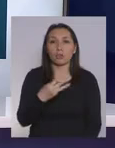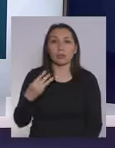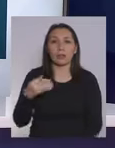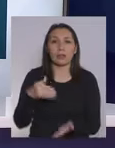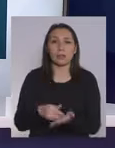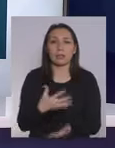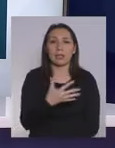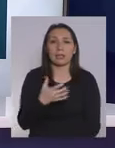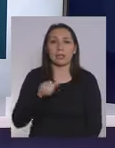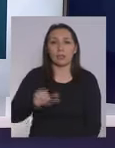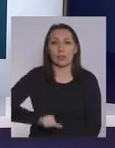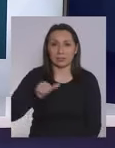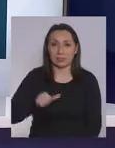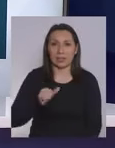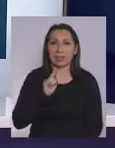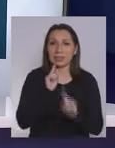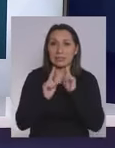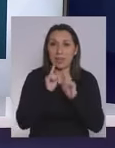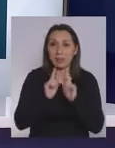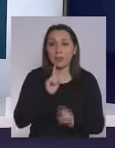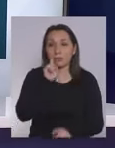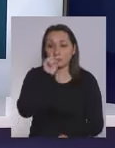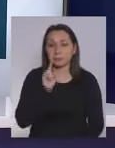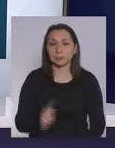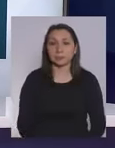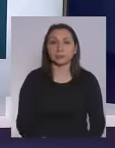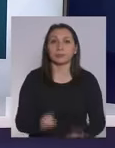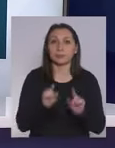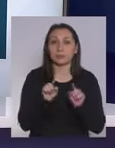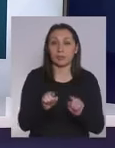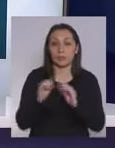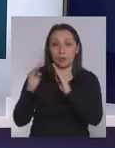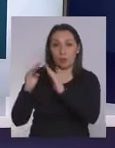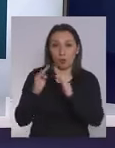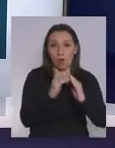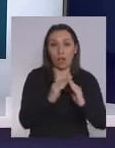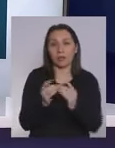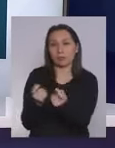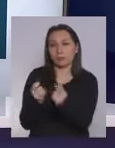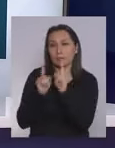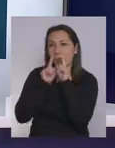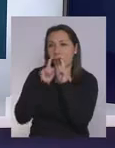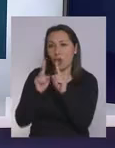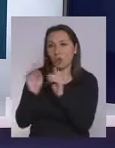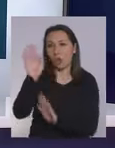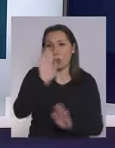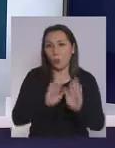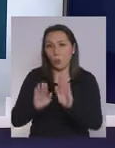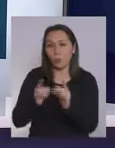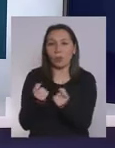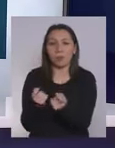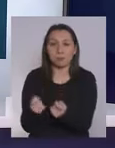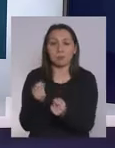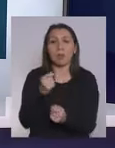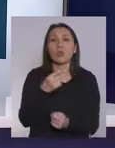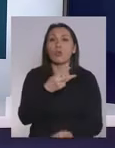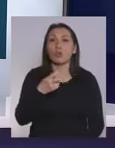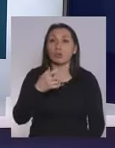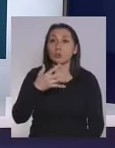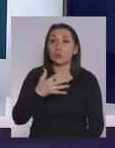mil 516 finalmente en cuanto a residencias sanitarias al día de hoy disponemos de 156